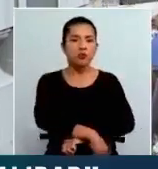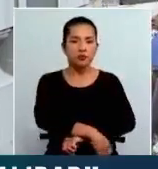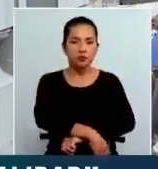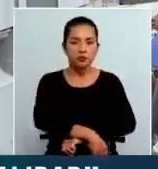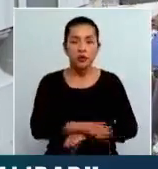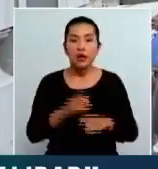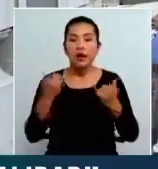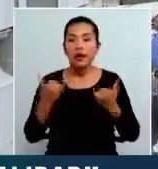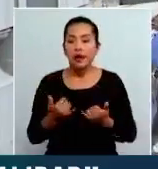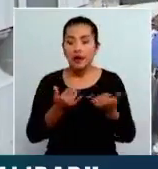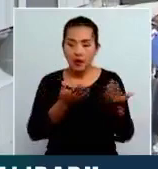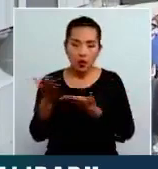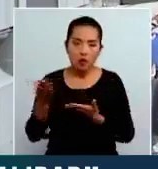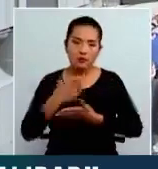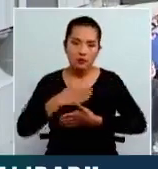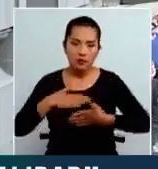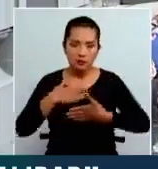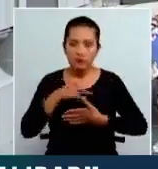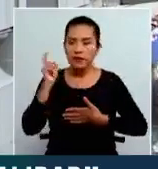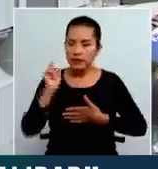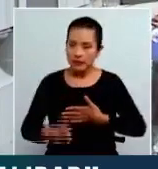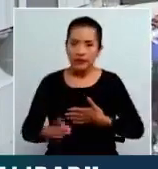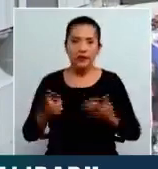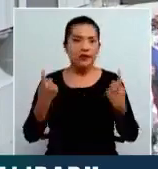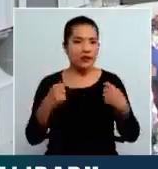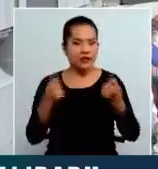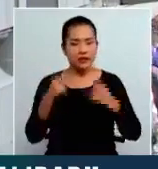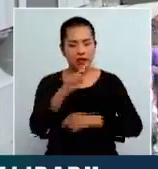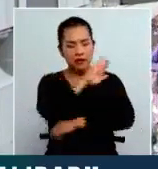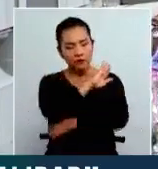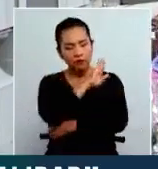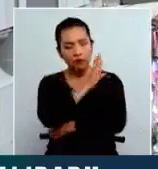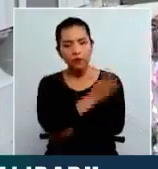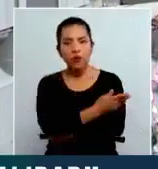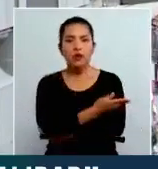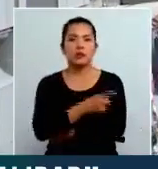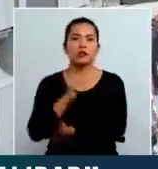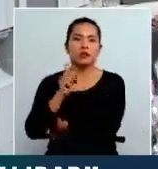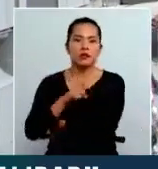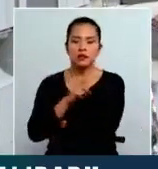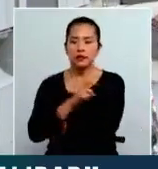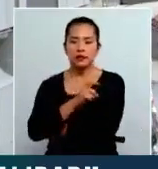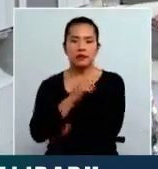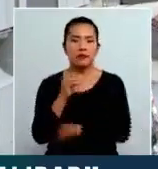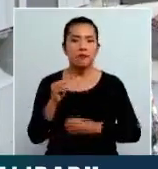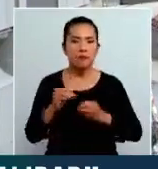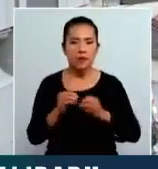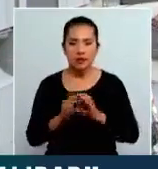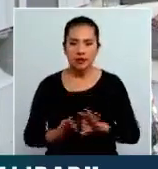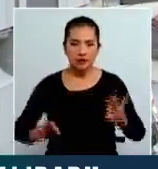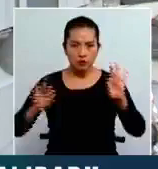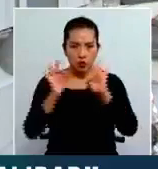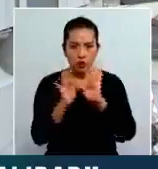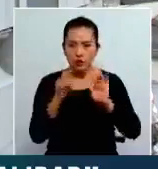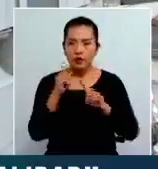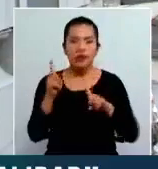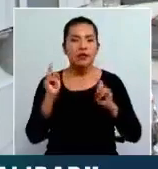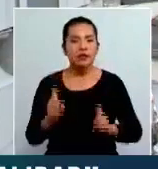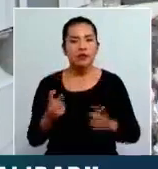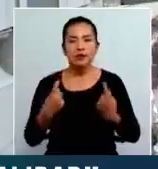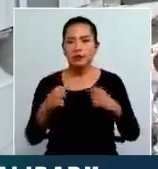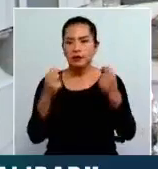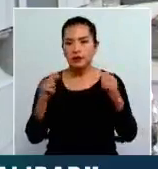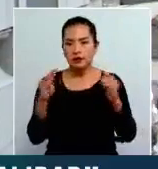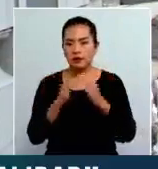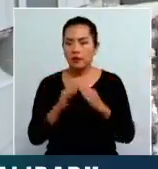tienen que hacer es tratar, en un esfuerzo que es infinito mientras no se logre, tienen que intentar